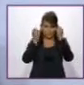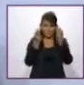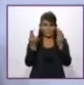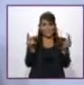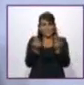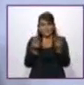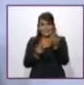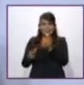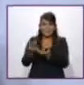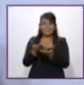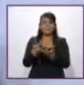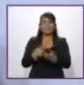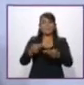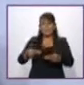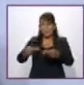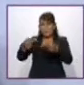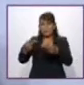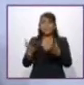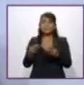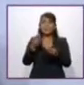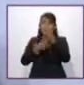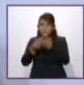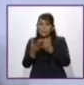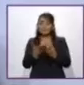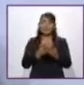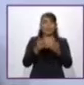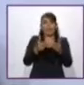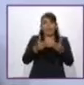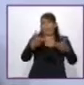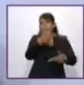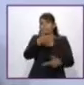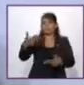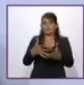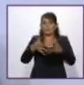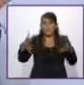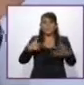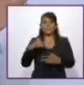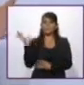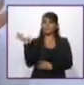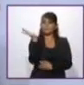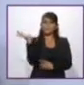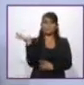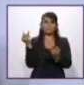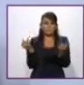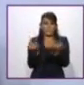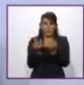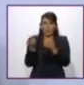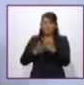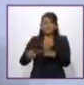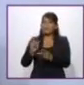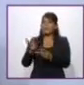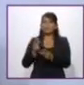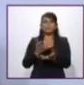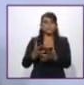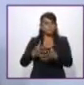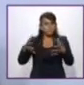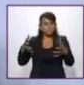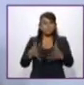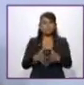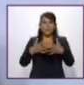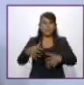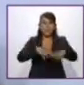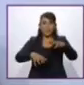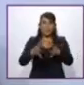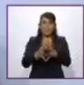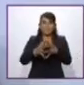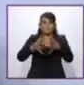una fonda hasta un gran hotel, desde un mesero hasta un gran empresario, para que juntos podamos ir a atraer a